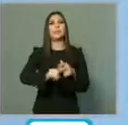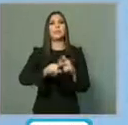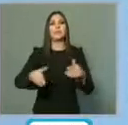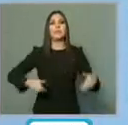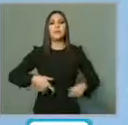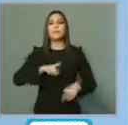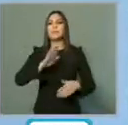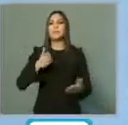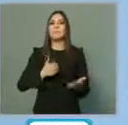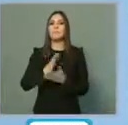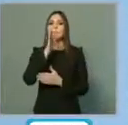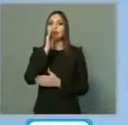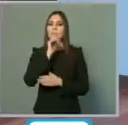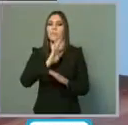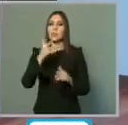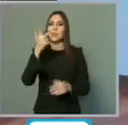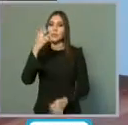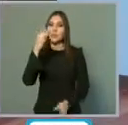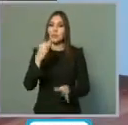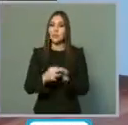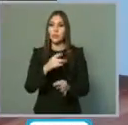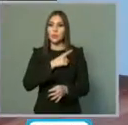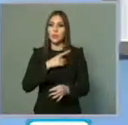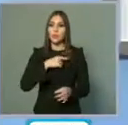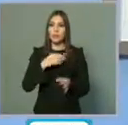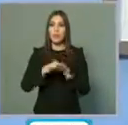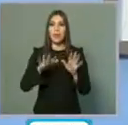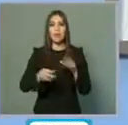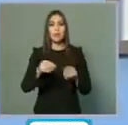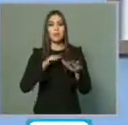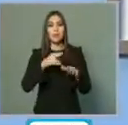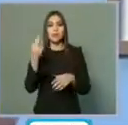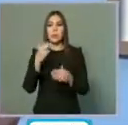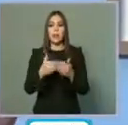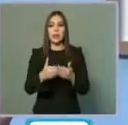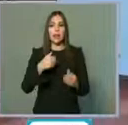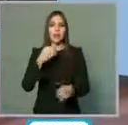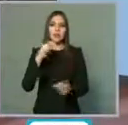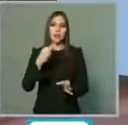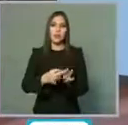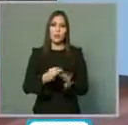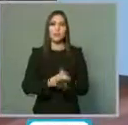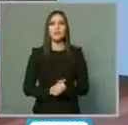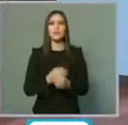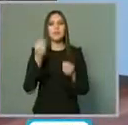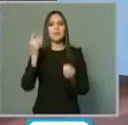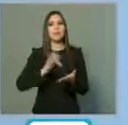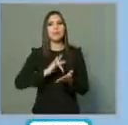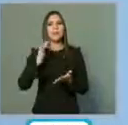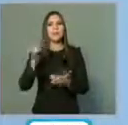dejan pasar a nadie. Exacto, 8 en punto, sean puntuales. Yo sé que luego el tráfico y todo, pero sean puntuales. Muchísimas gracias